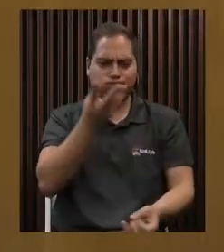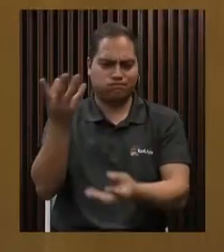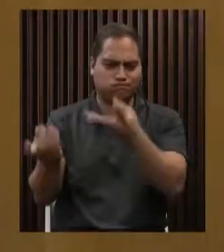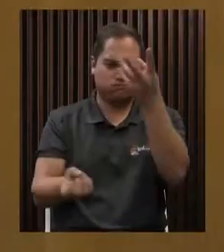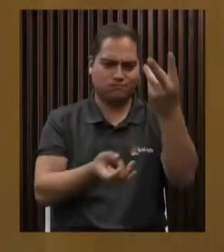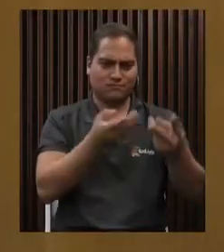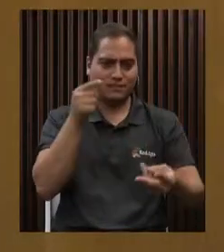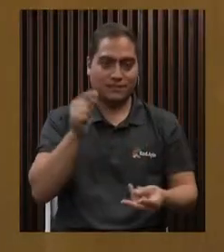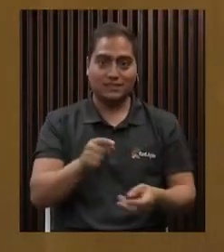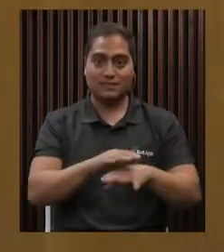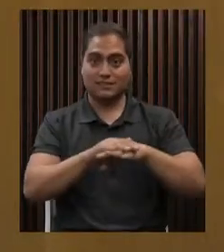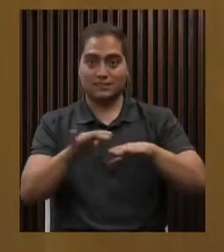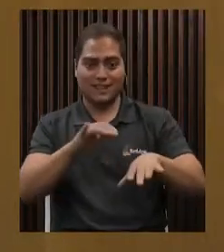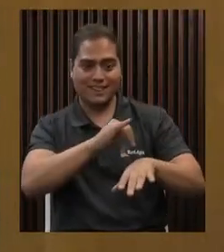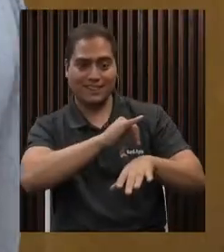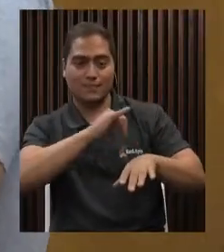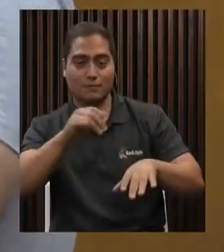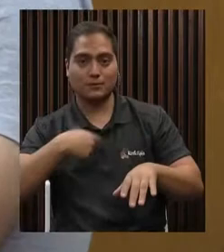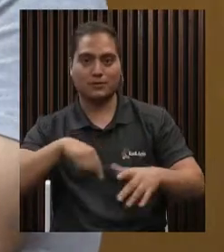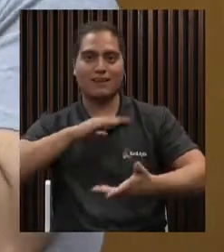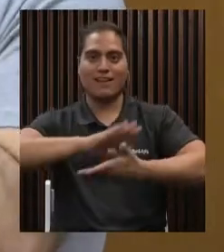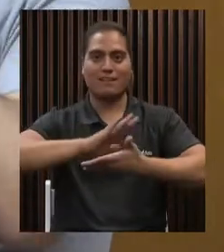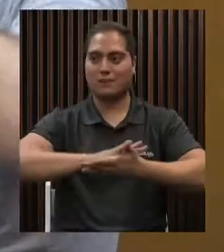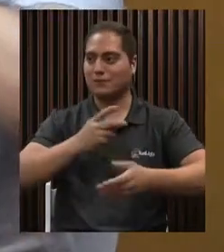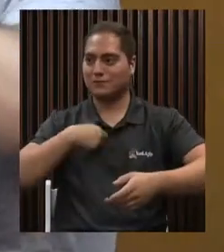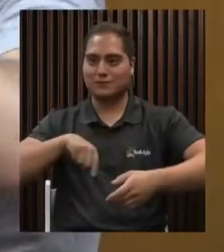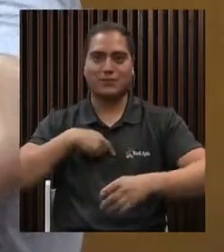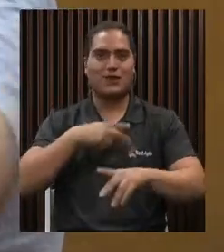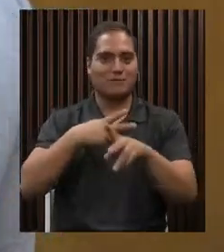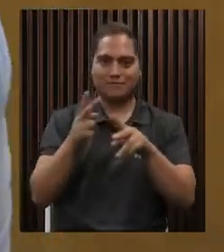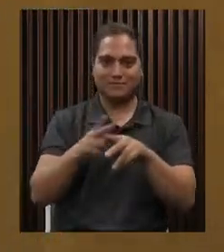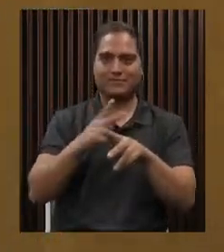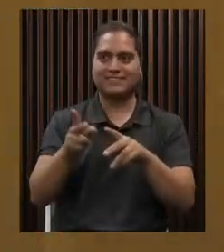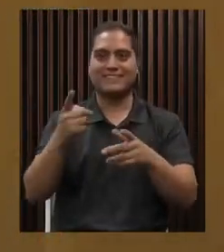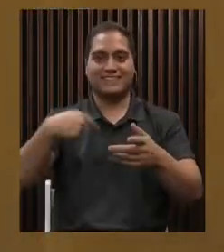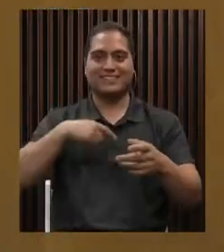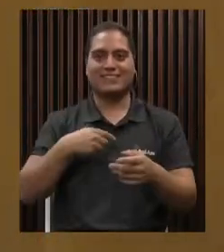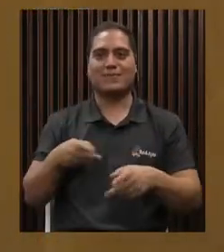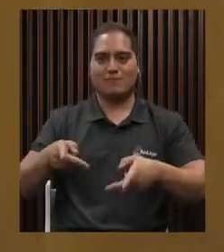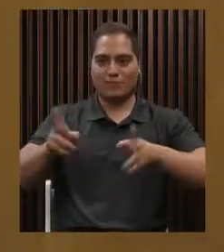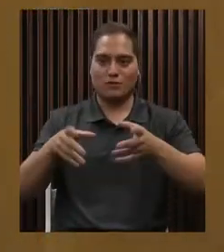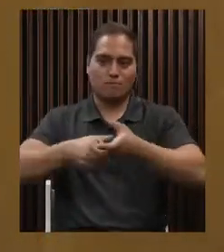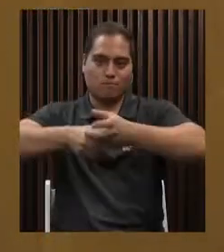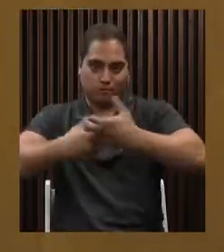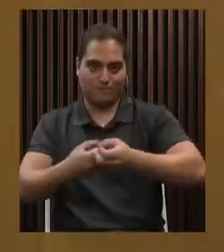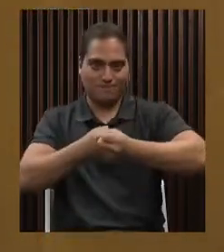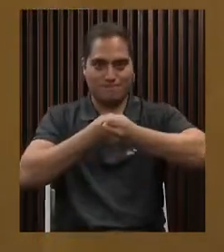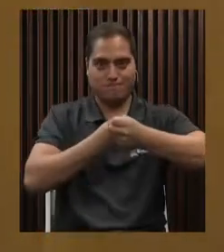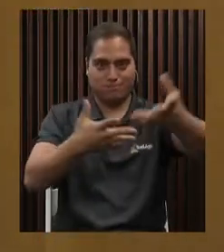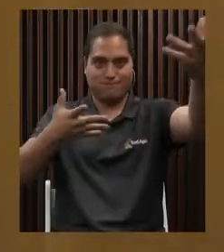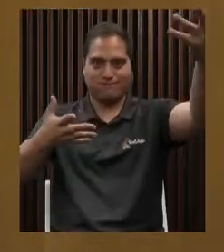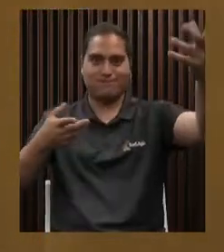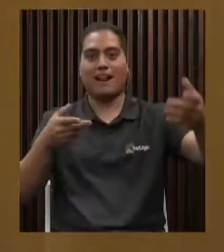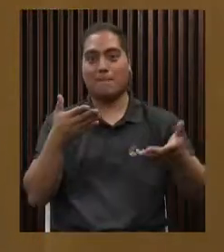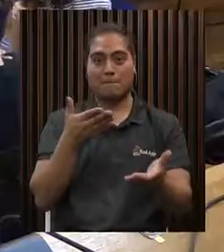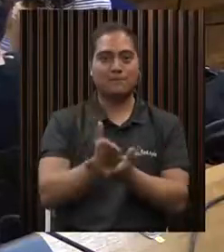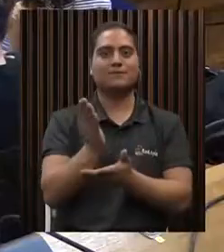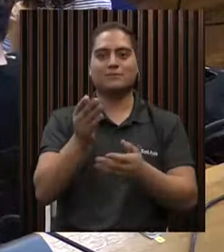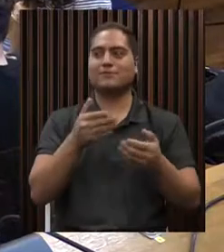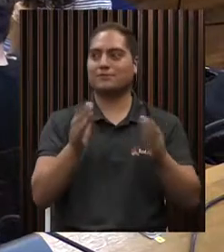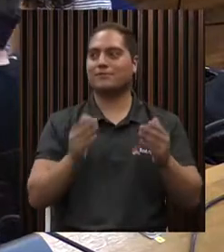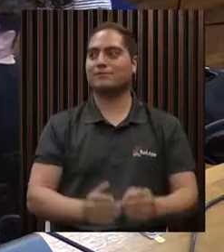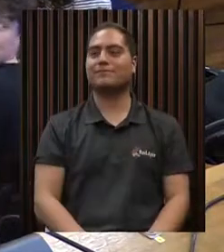pudimos hacer este evento. Nos dejaron utilizar esta pirotecnia de confeti al comienzo del proceso, ¿verdad?